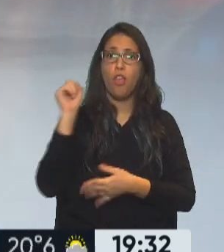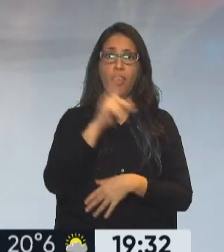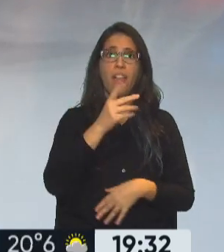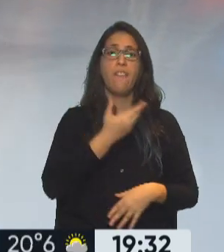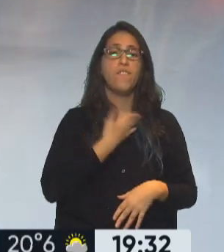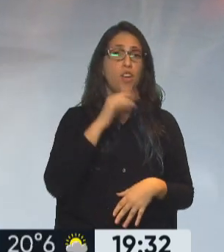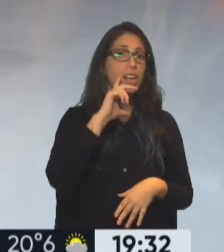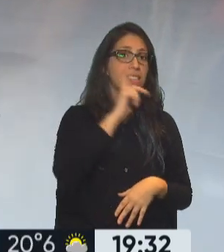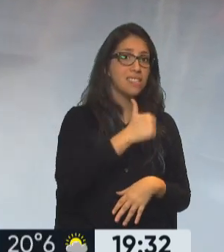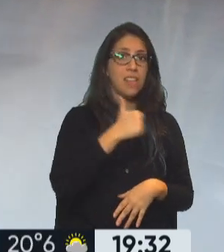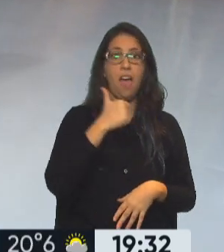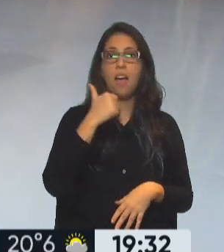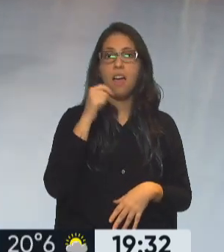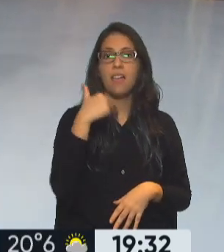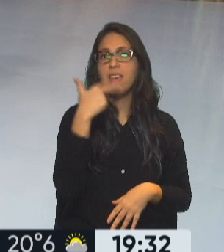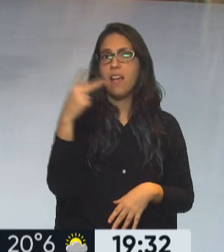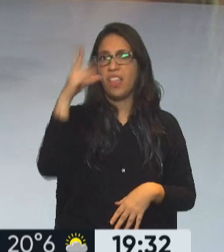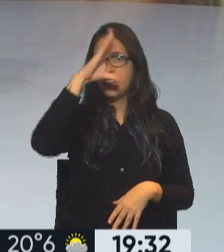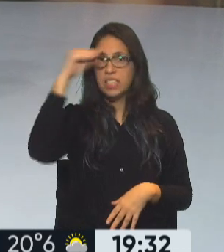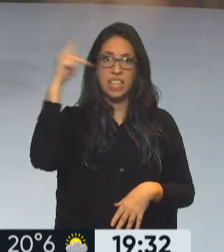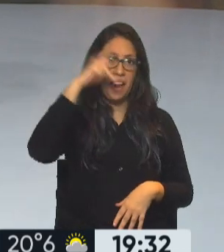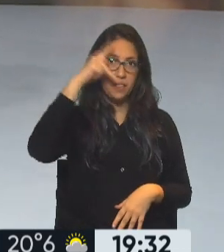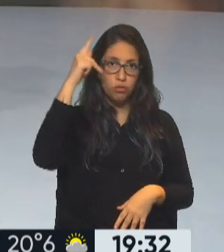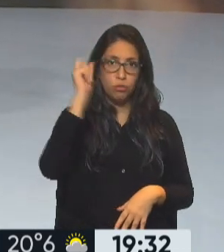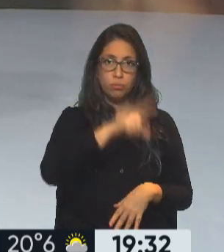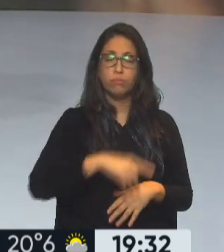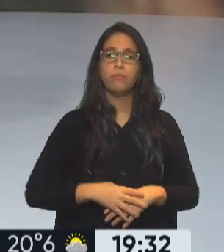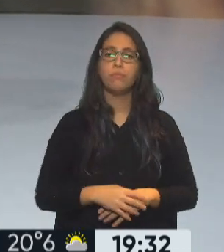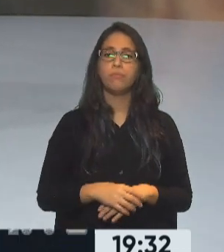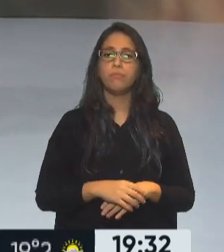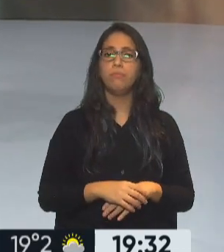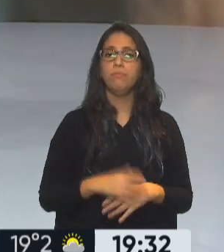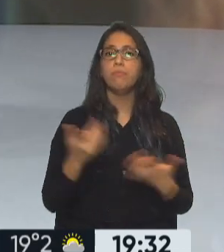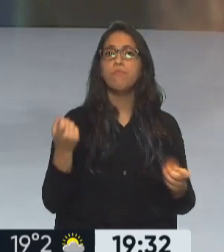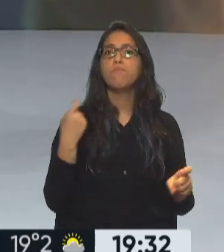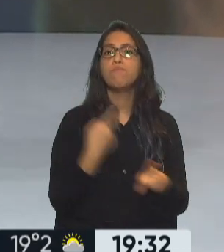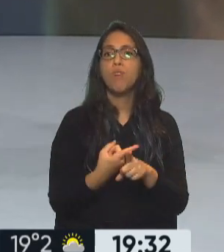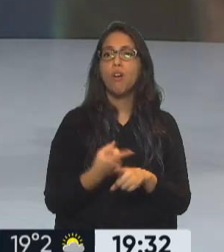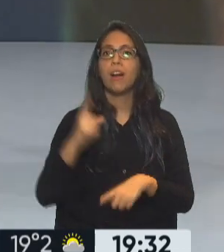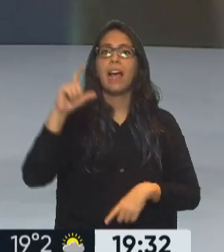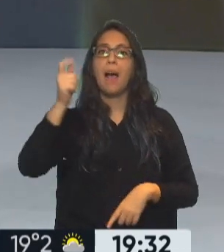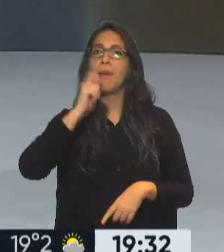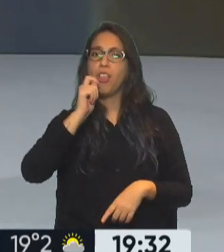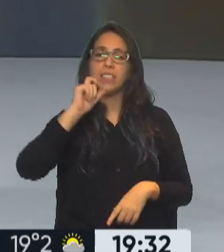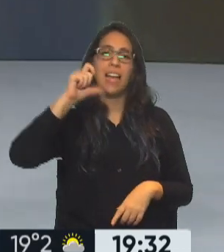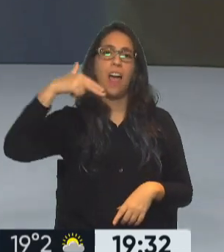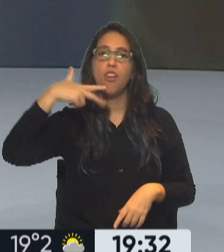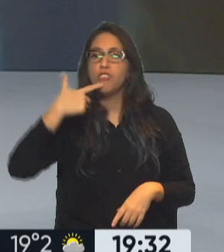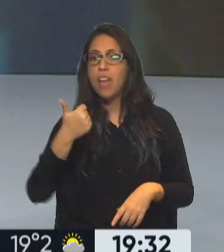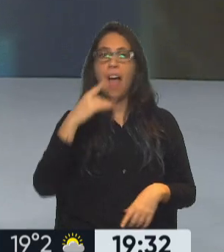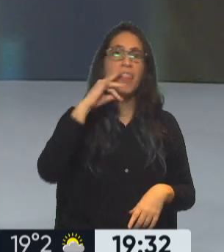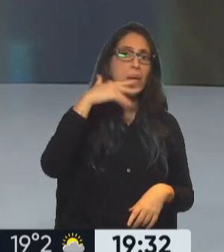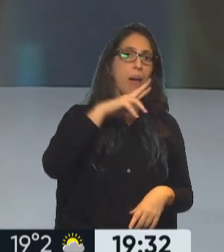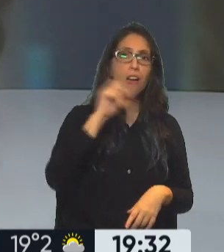Florencia kirchner a partir de a propósito del diálogo mantenido entre canosa y Laura di Marco